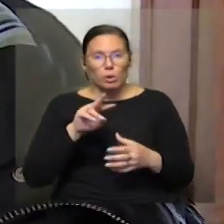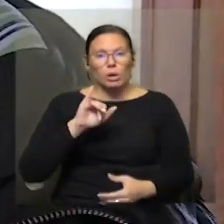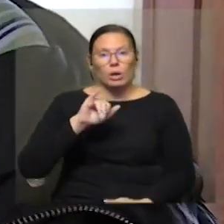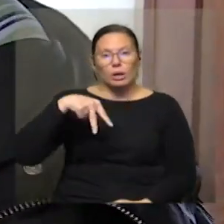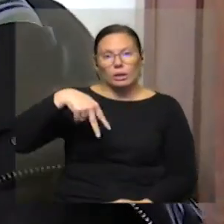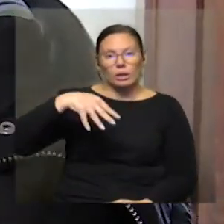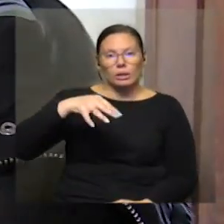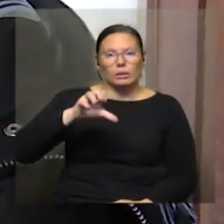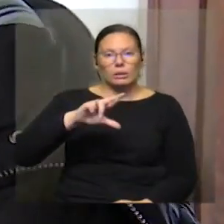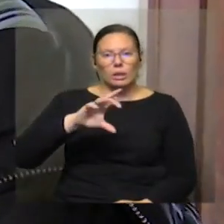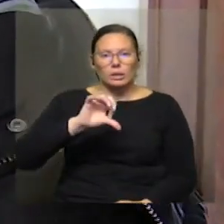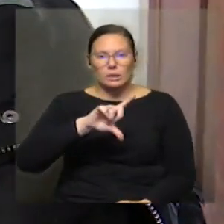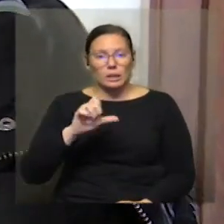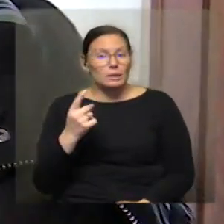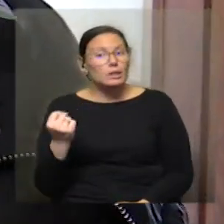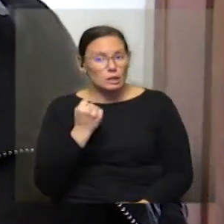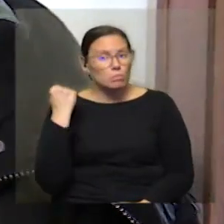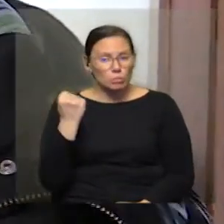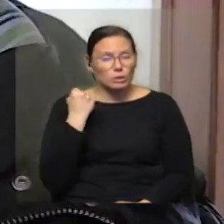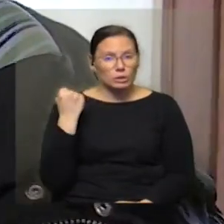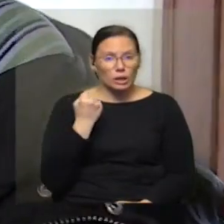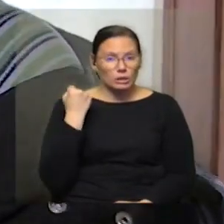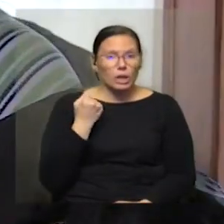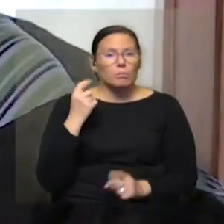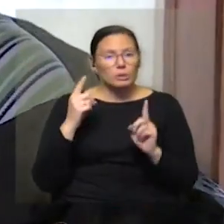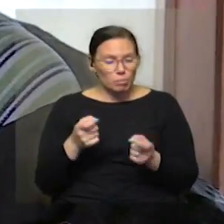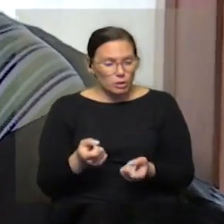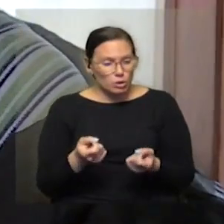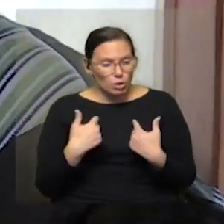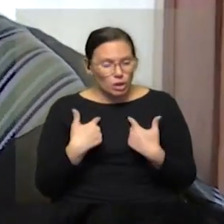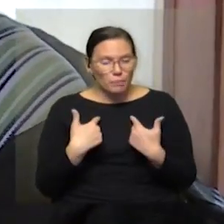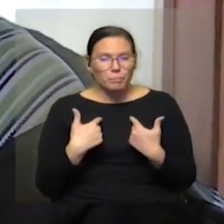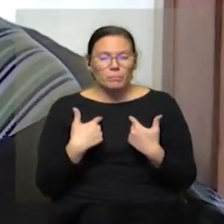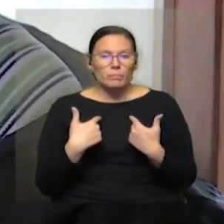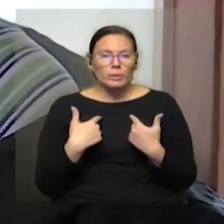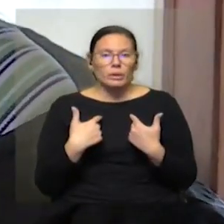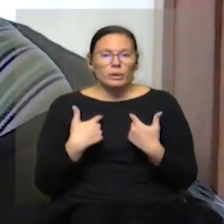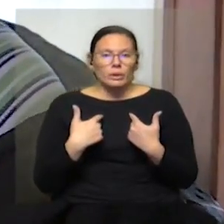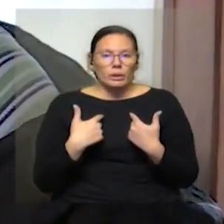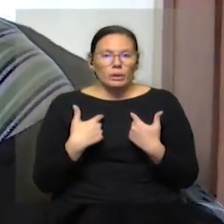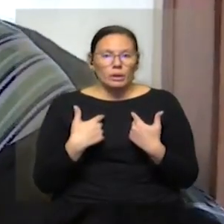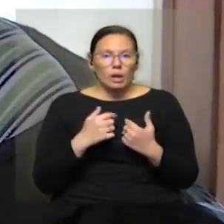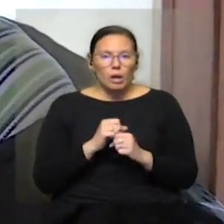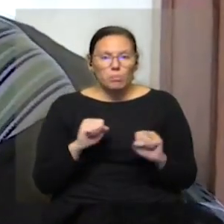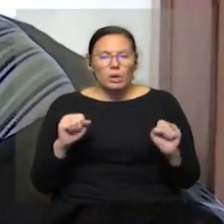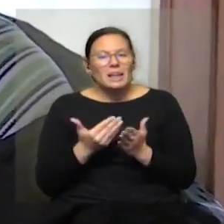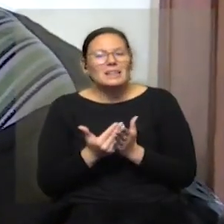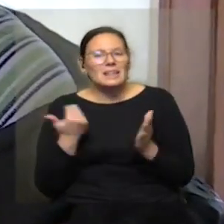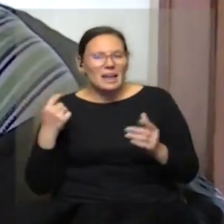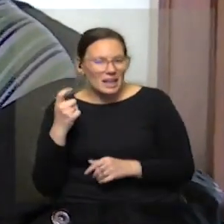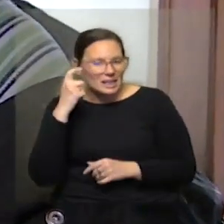muy importante, porque nos da también un marco para